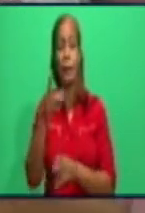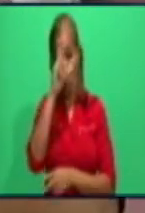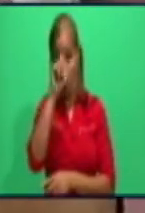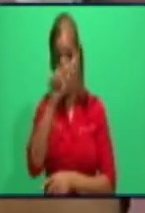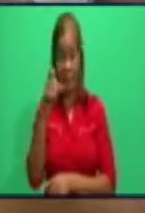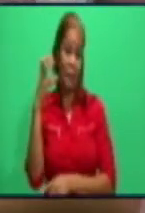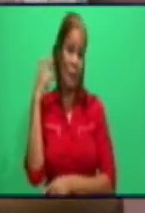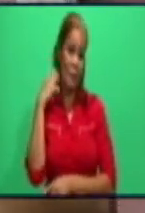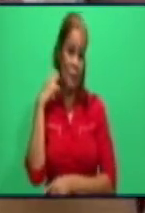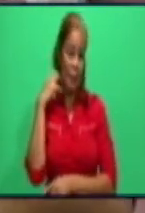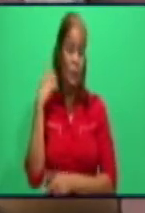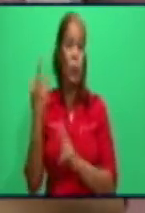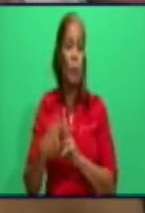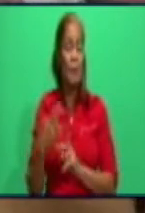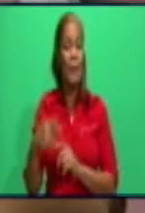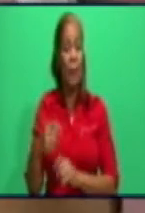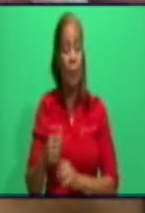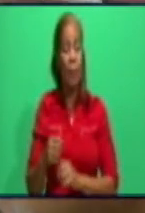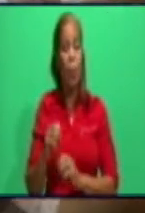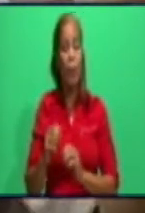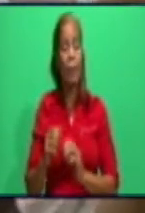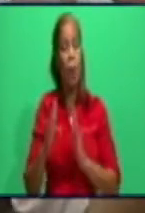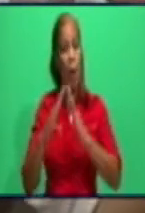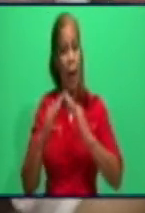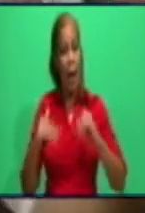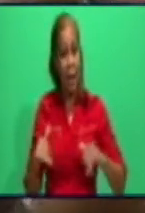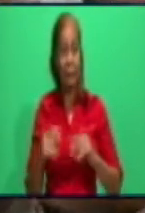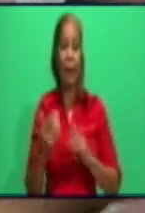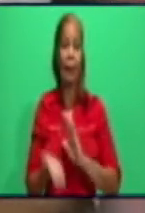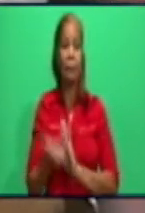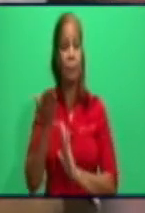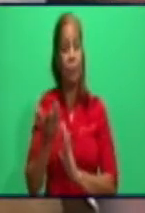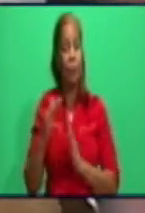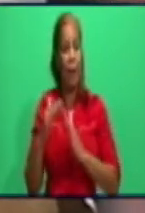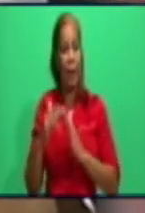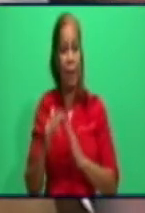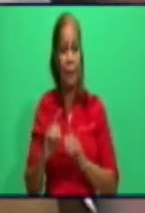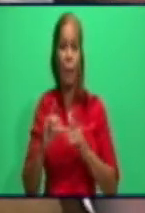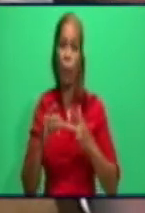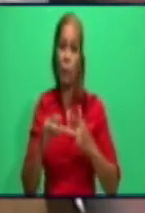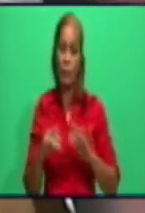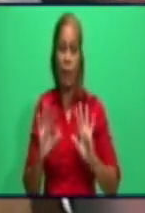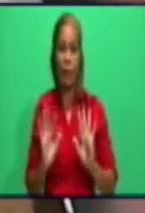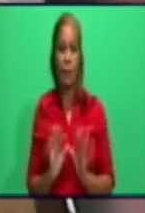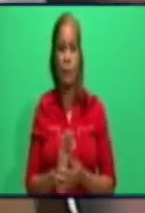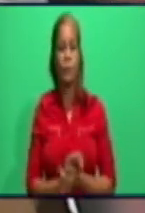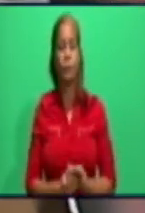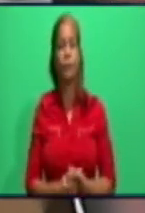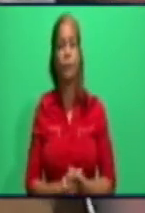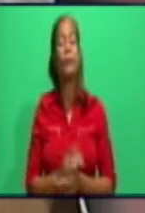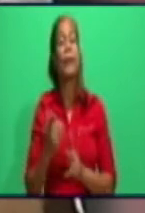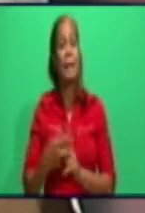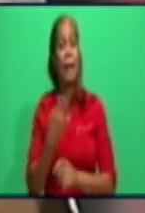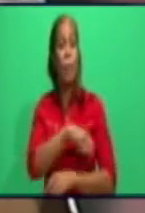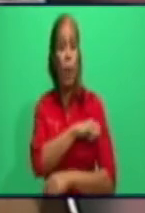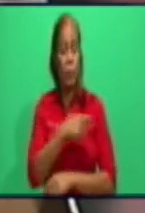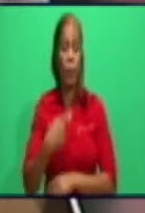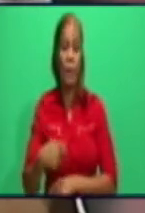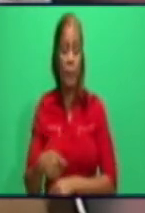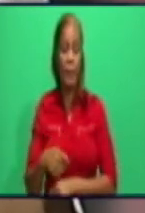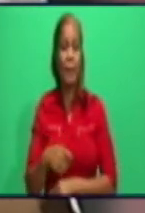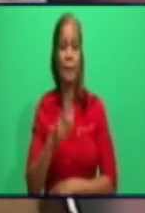que liberar camas para dar apoyo a esos casos en los cuales ellos no sean sostenibles, nosotros recibimos. El pueblo también debe conocer que se creó